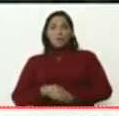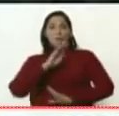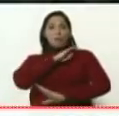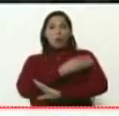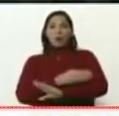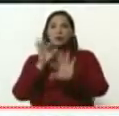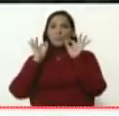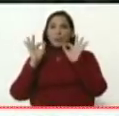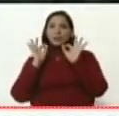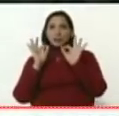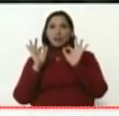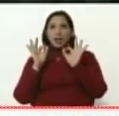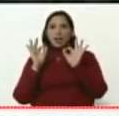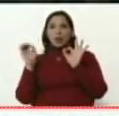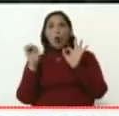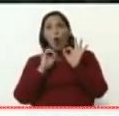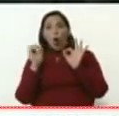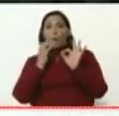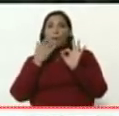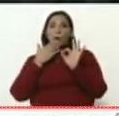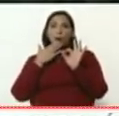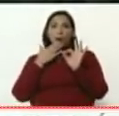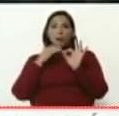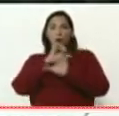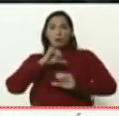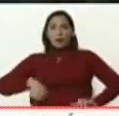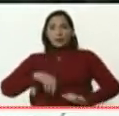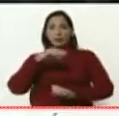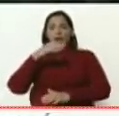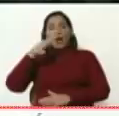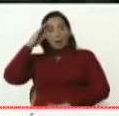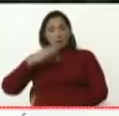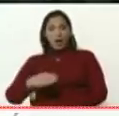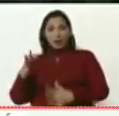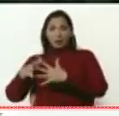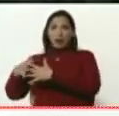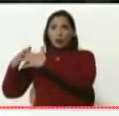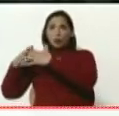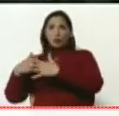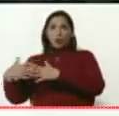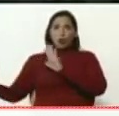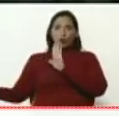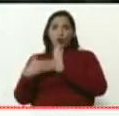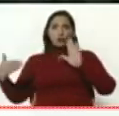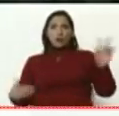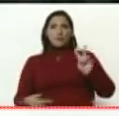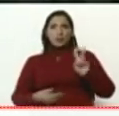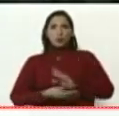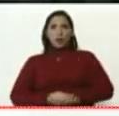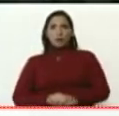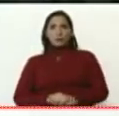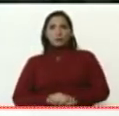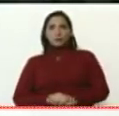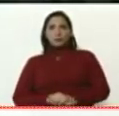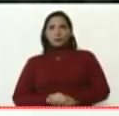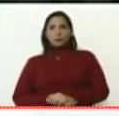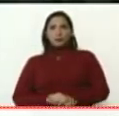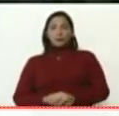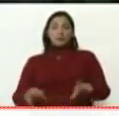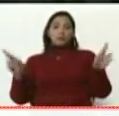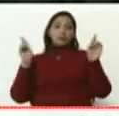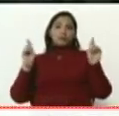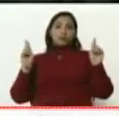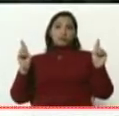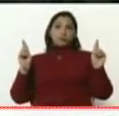o algún contingente de la Fuerza Armada de los Estados Unidos de Norteamérica actuara contra la patria venezolana.